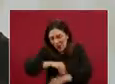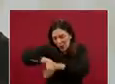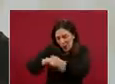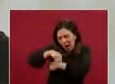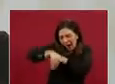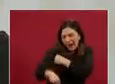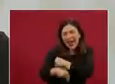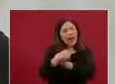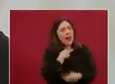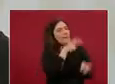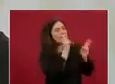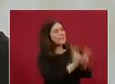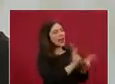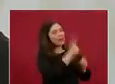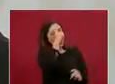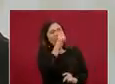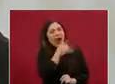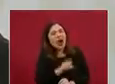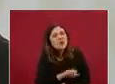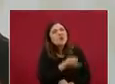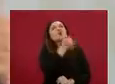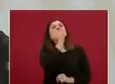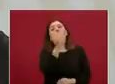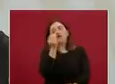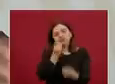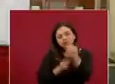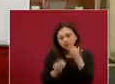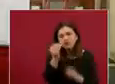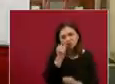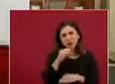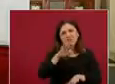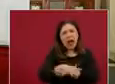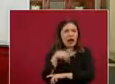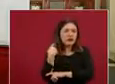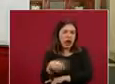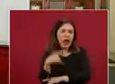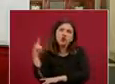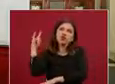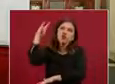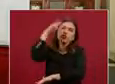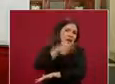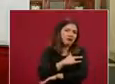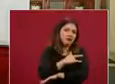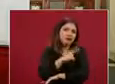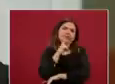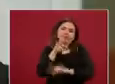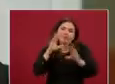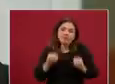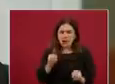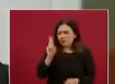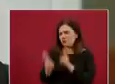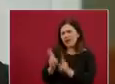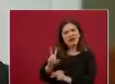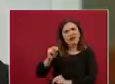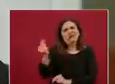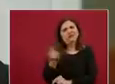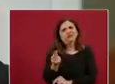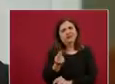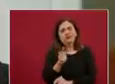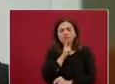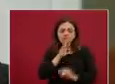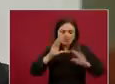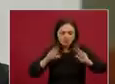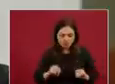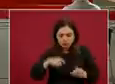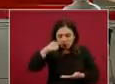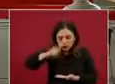la aeronave para tomar agua o para tomar los alimentos en los viajes más largos, pues procurar no platicar con